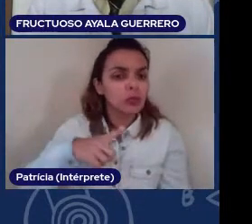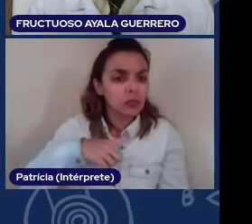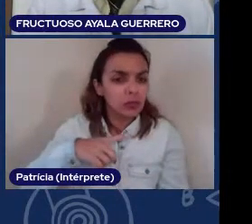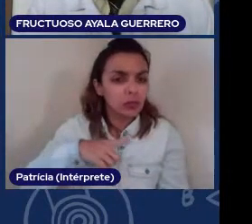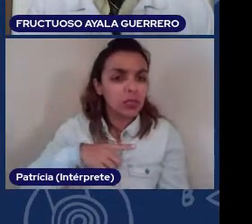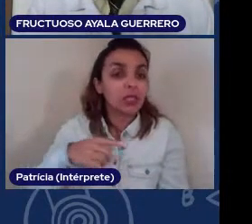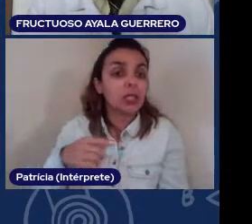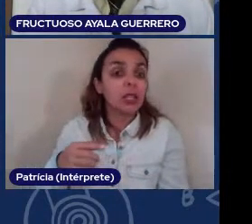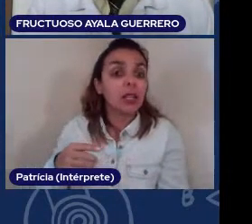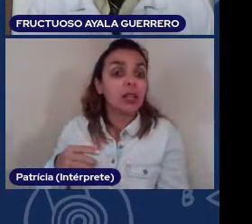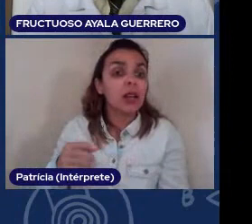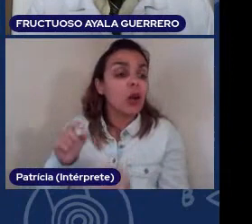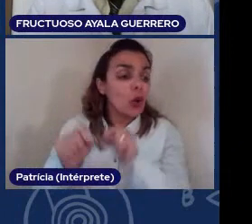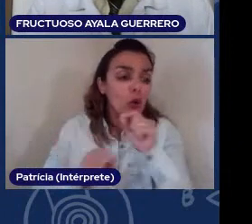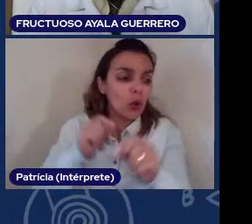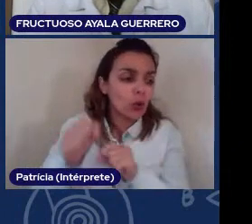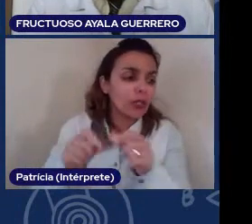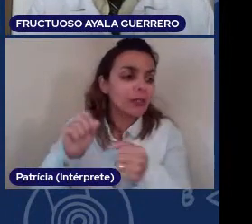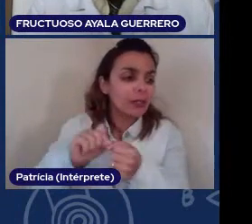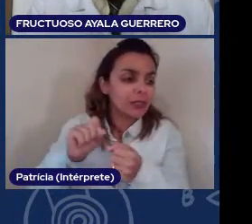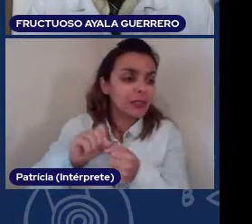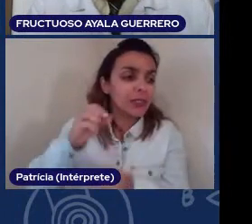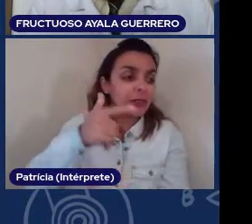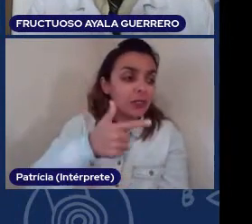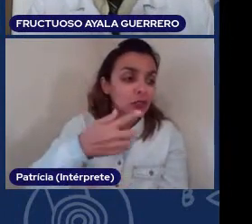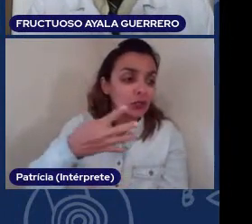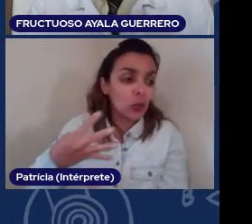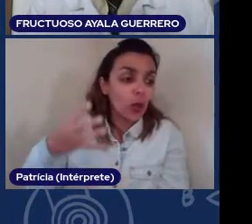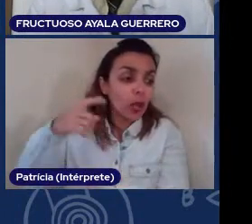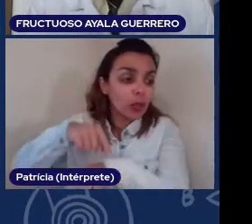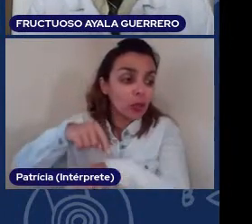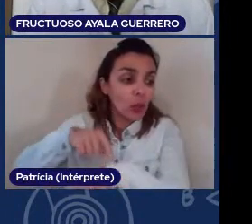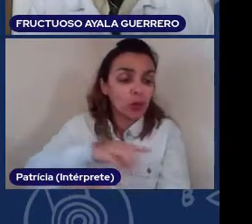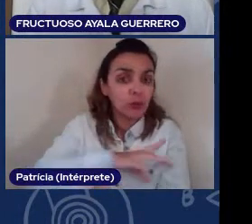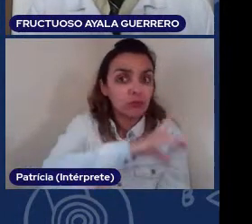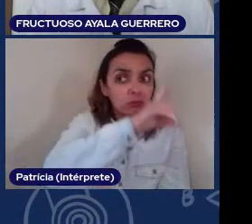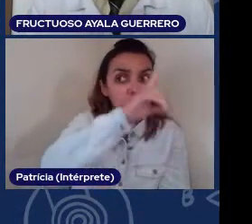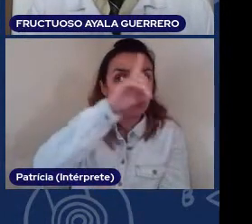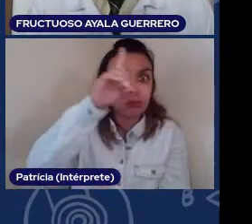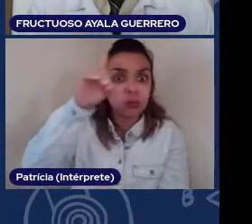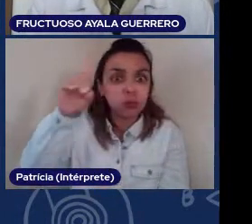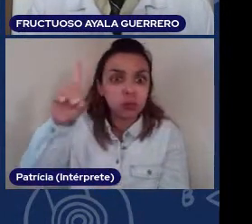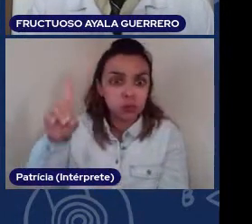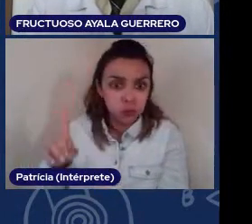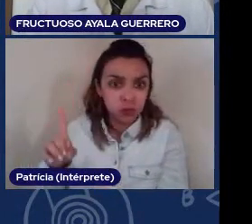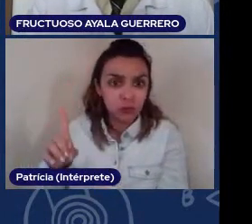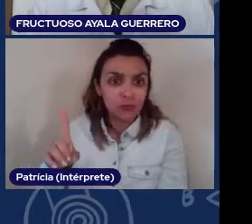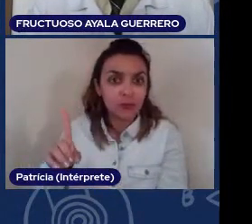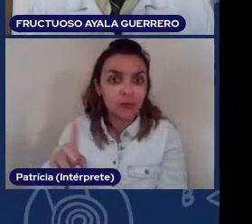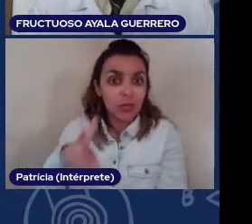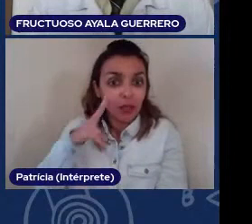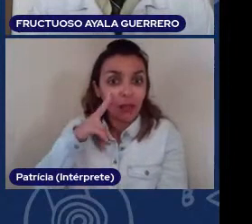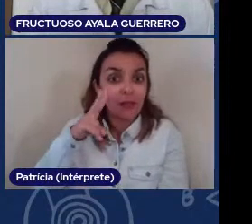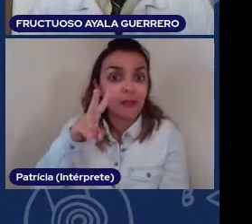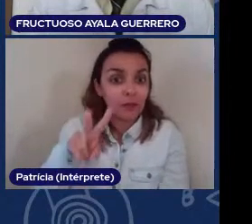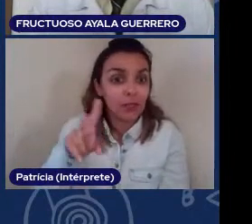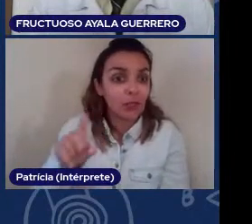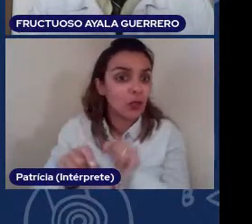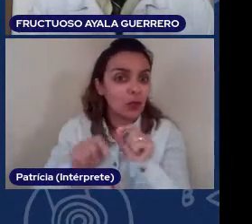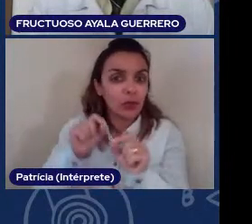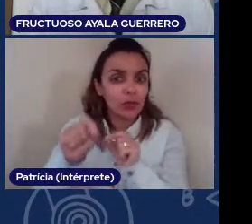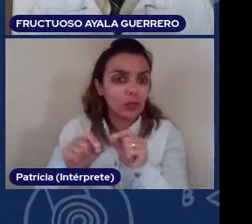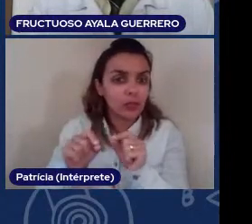actividades durante las 24 horas del día. Bueno, gracias a este modelo que ven ahí,